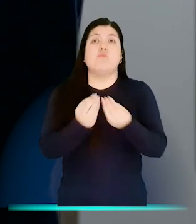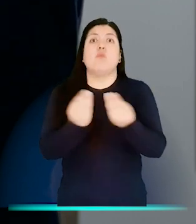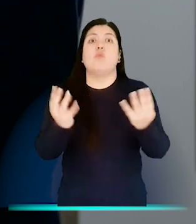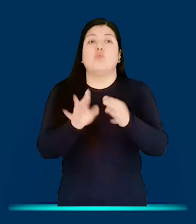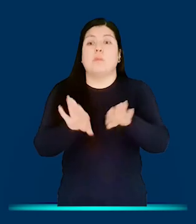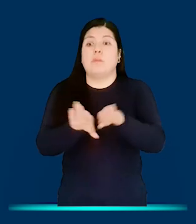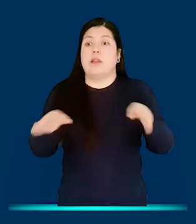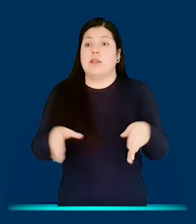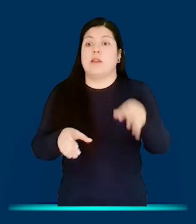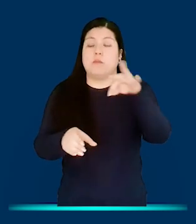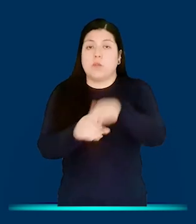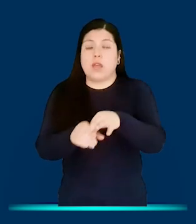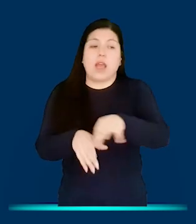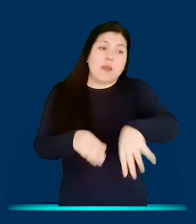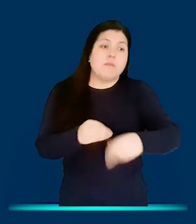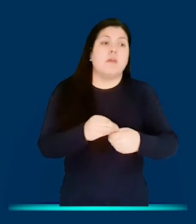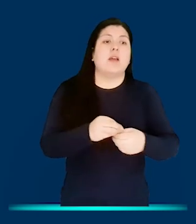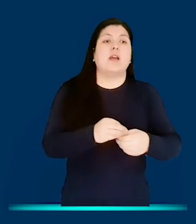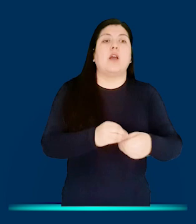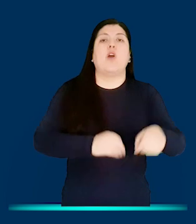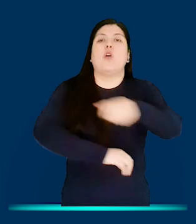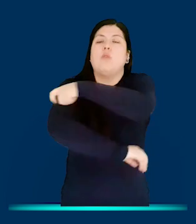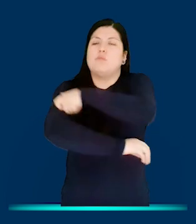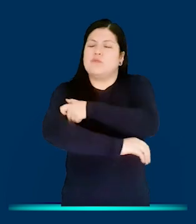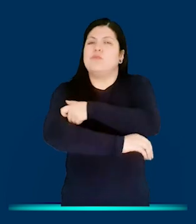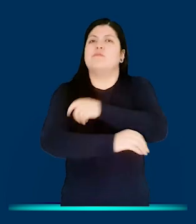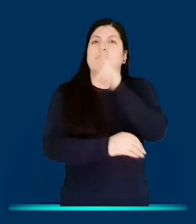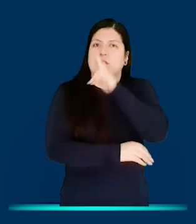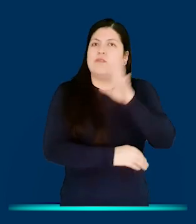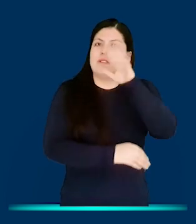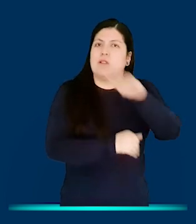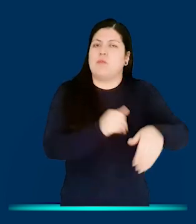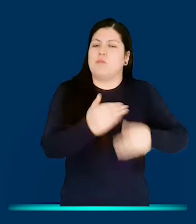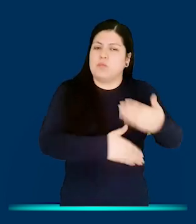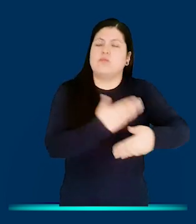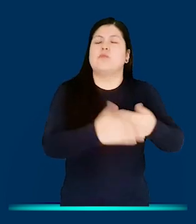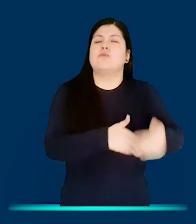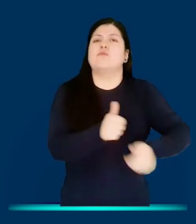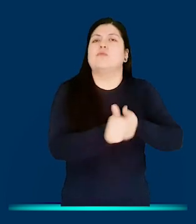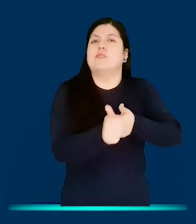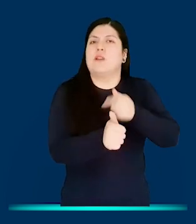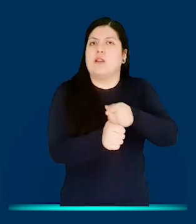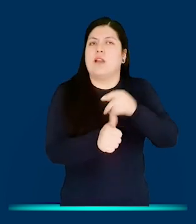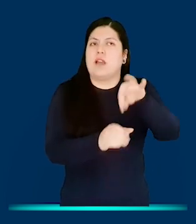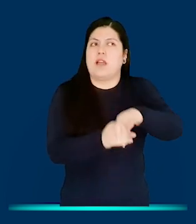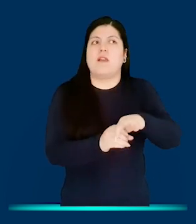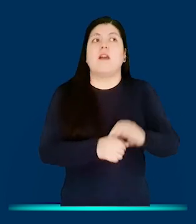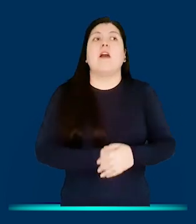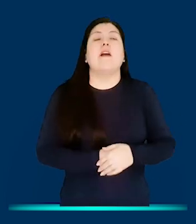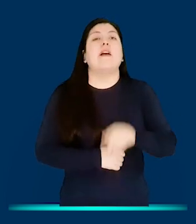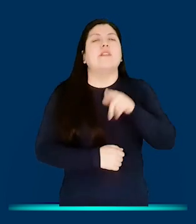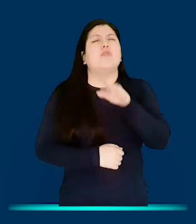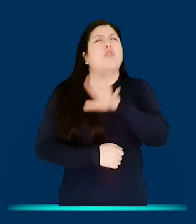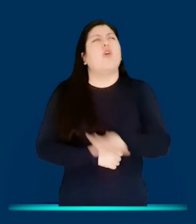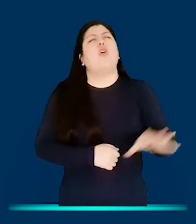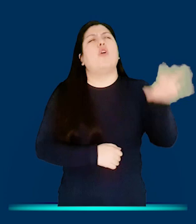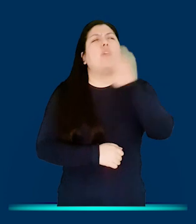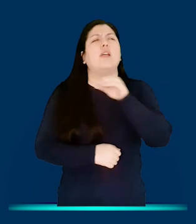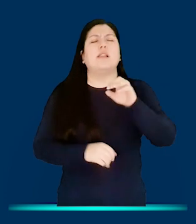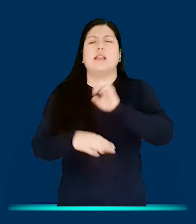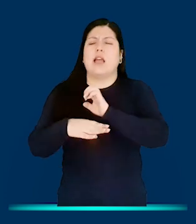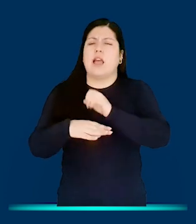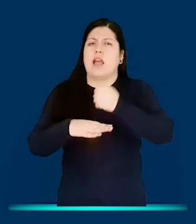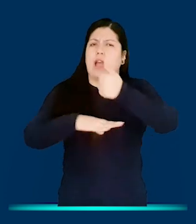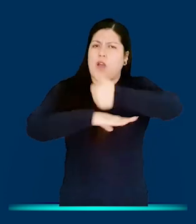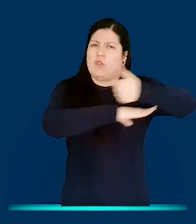han tenido varias mesas, incluido pues la Comisión Nacional de Seguimiento a los Procesos Electorales, donde todas las